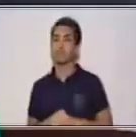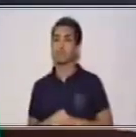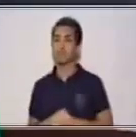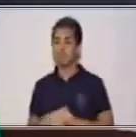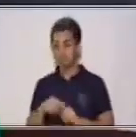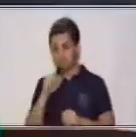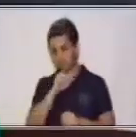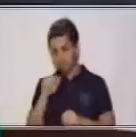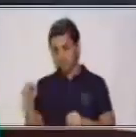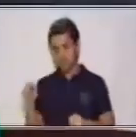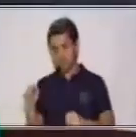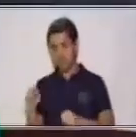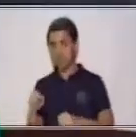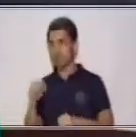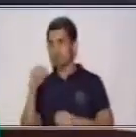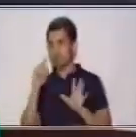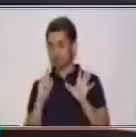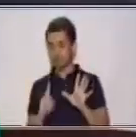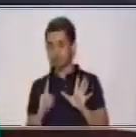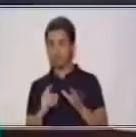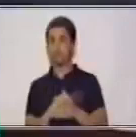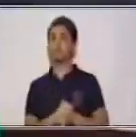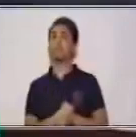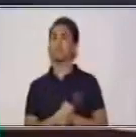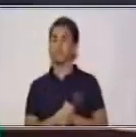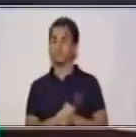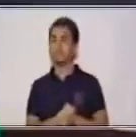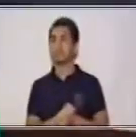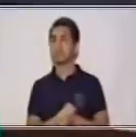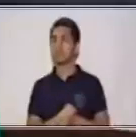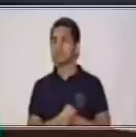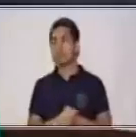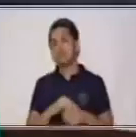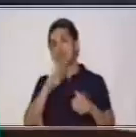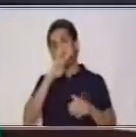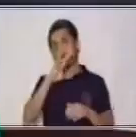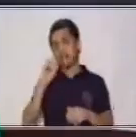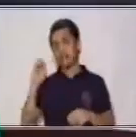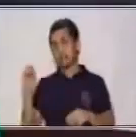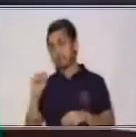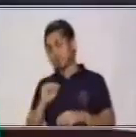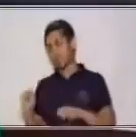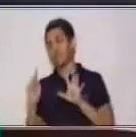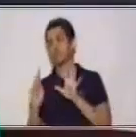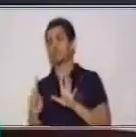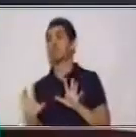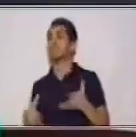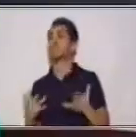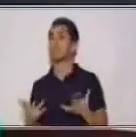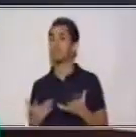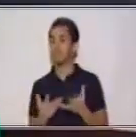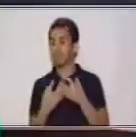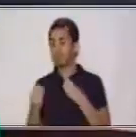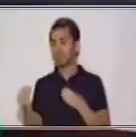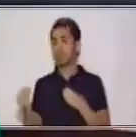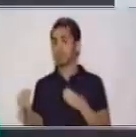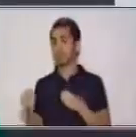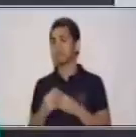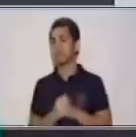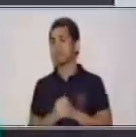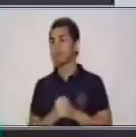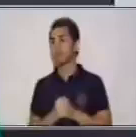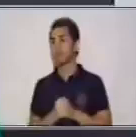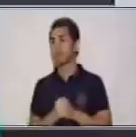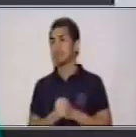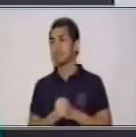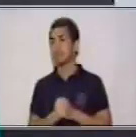dividido 6. Y entonces 300 dividido 6 nos da como resultado